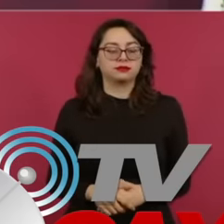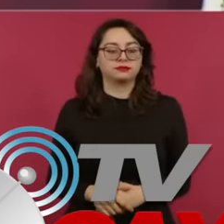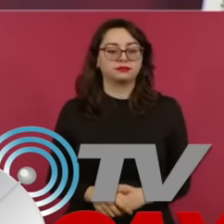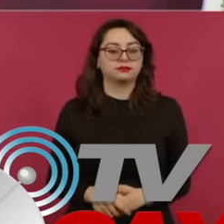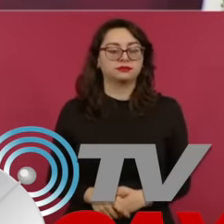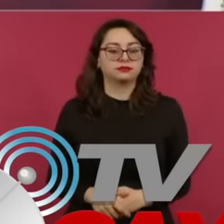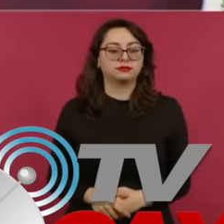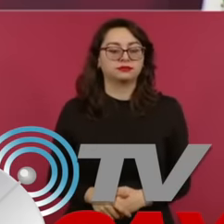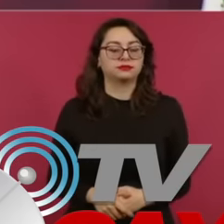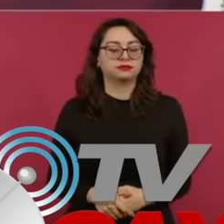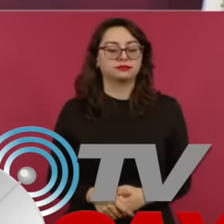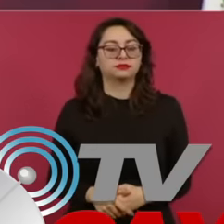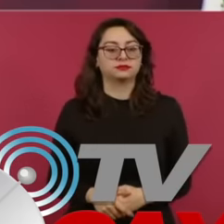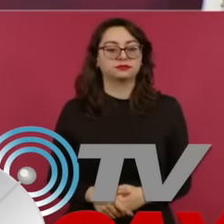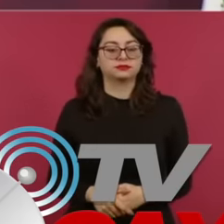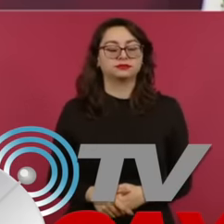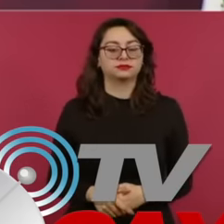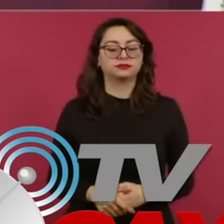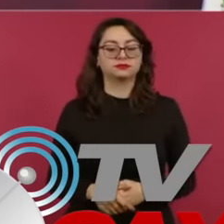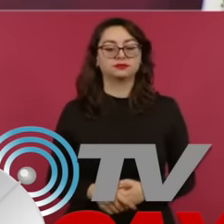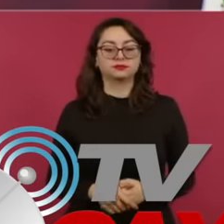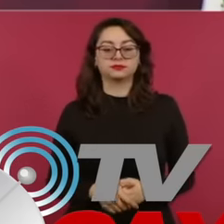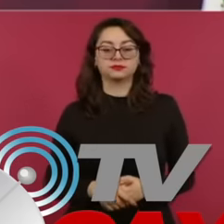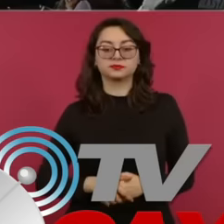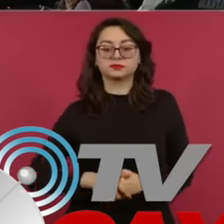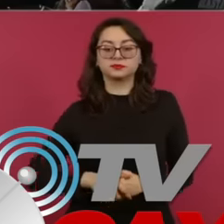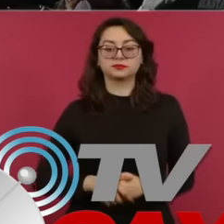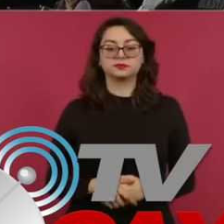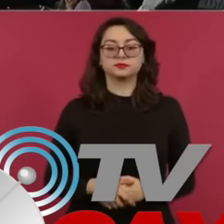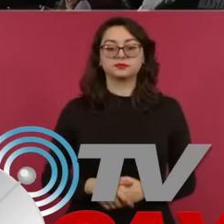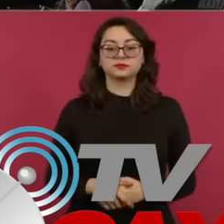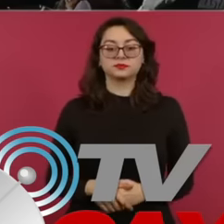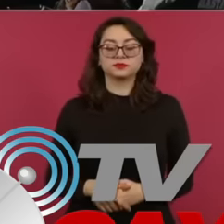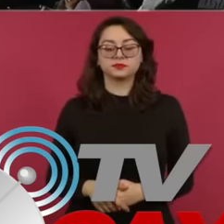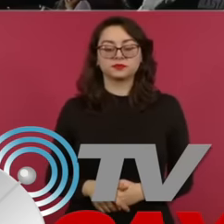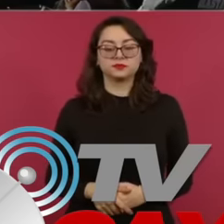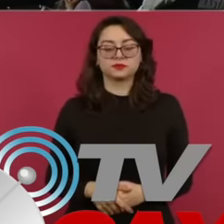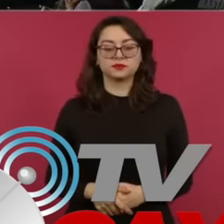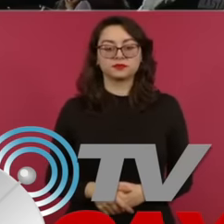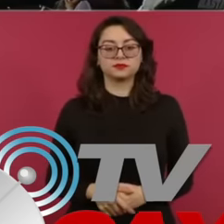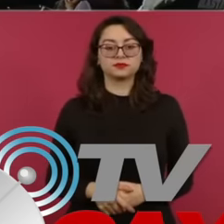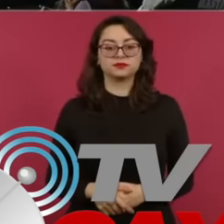realizarse en el futuro. Son aportes.